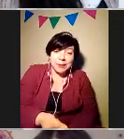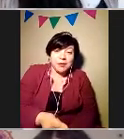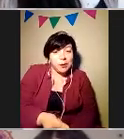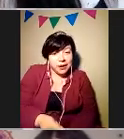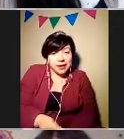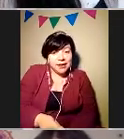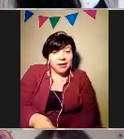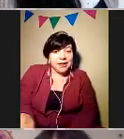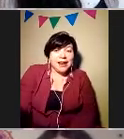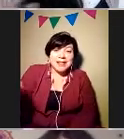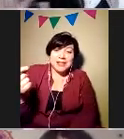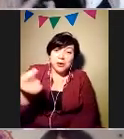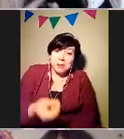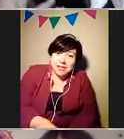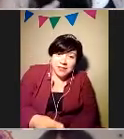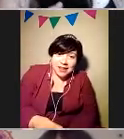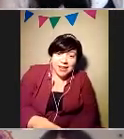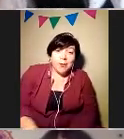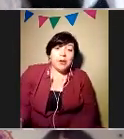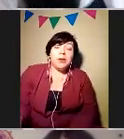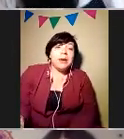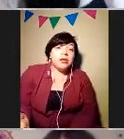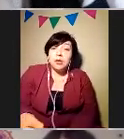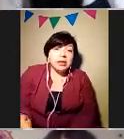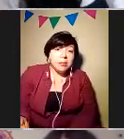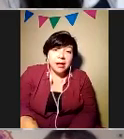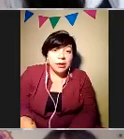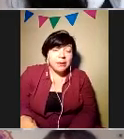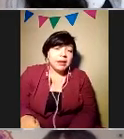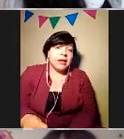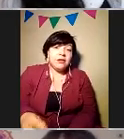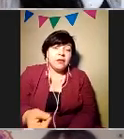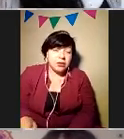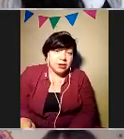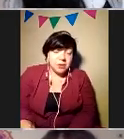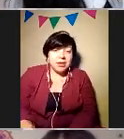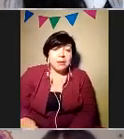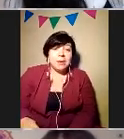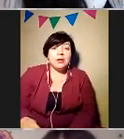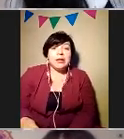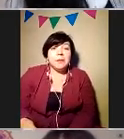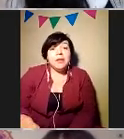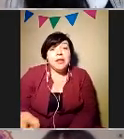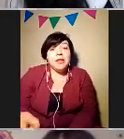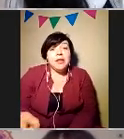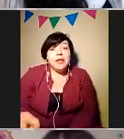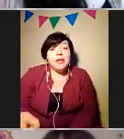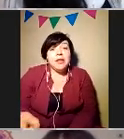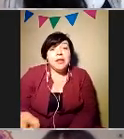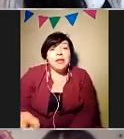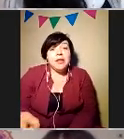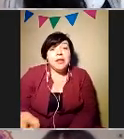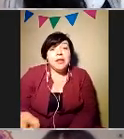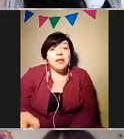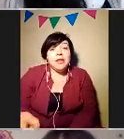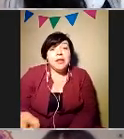Porque no hace las hacen de forma específica. Sí. Porque uno además no solo está pagando la prenda y la confección, también está pagando el tiempo del